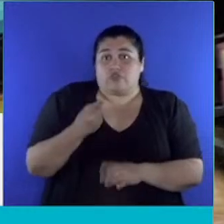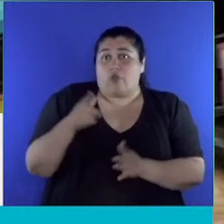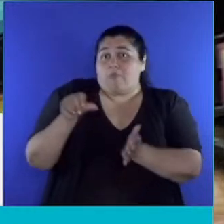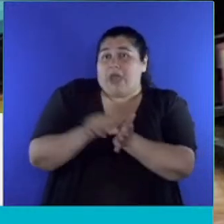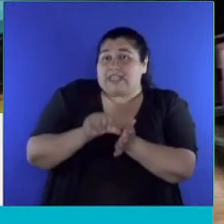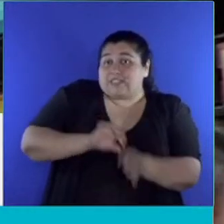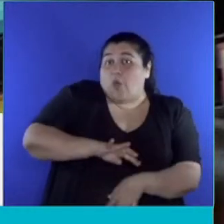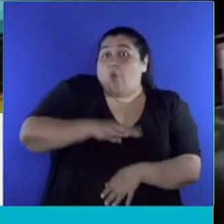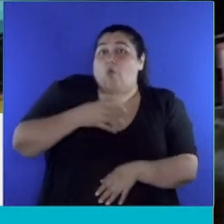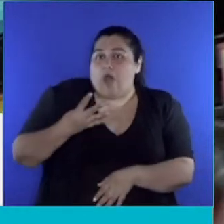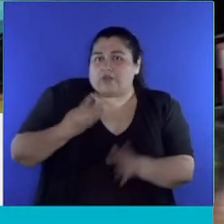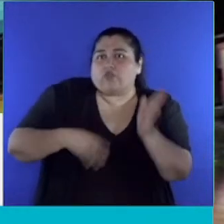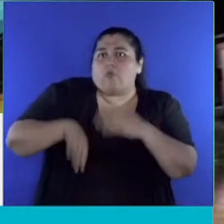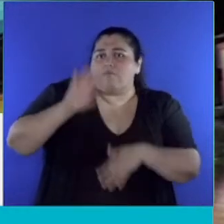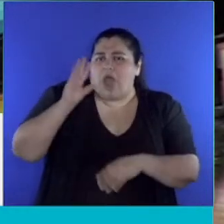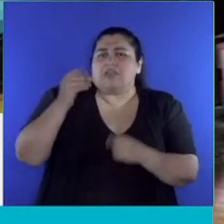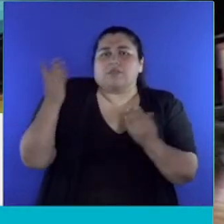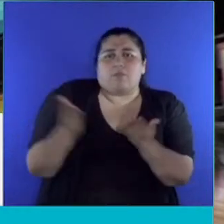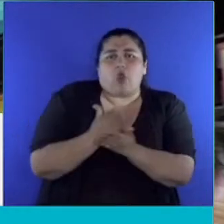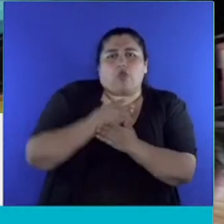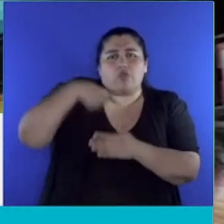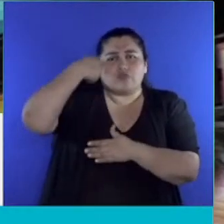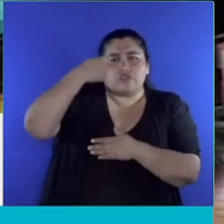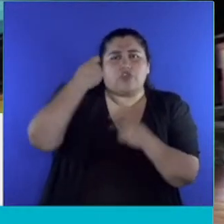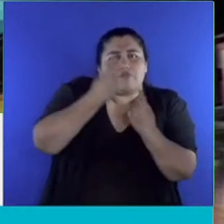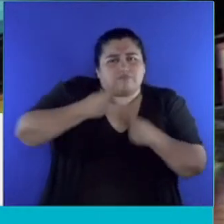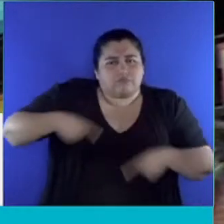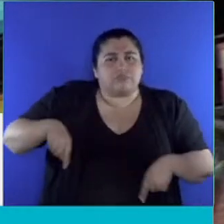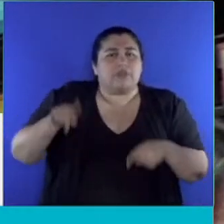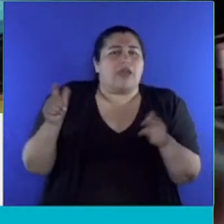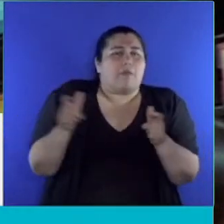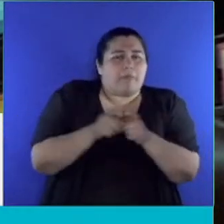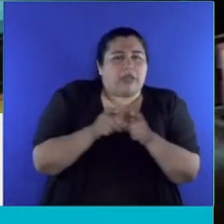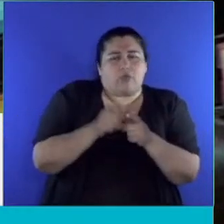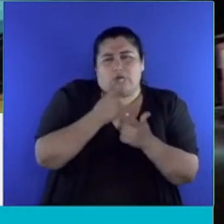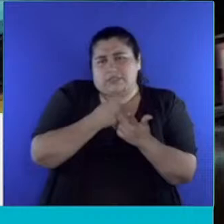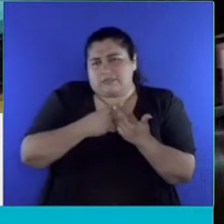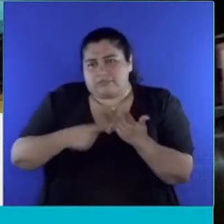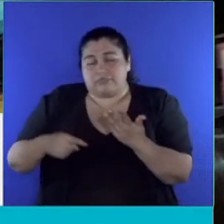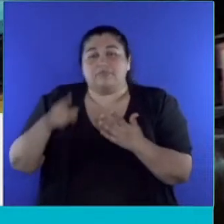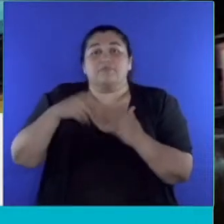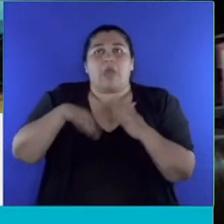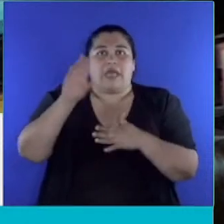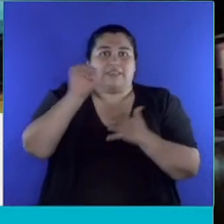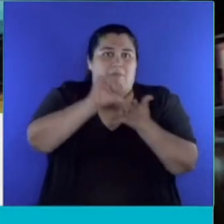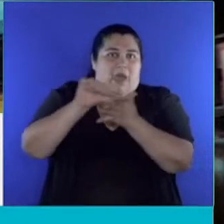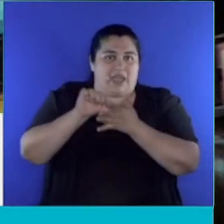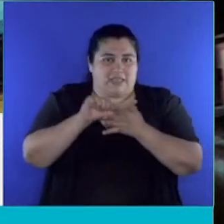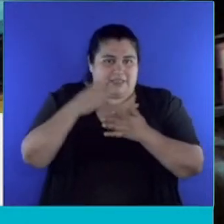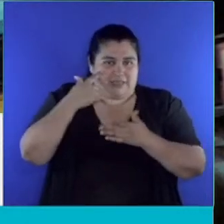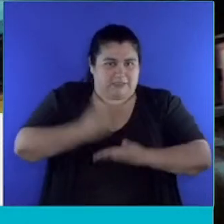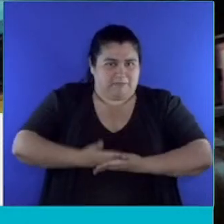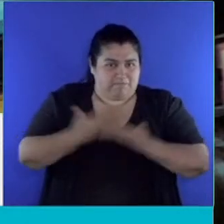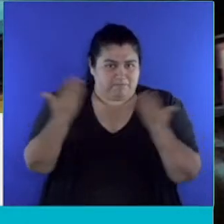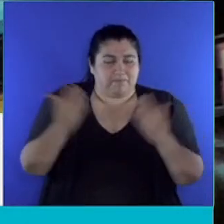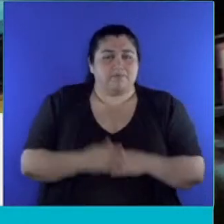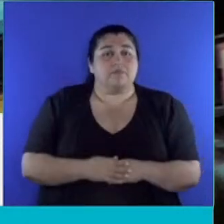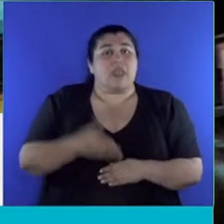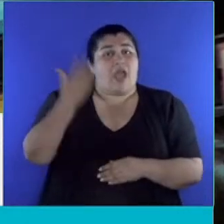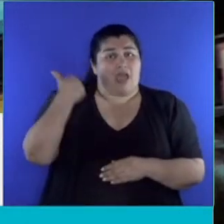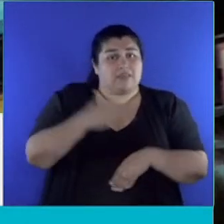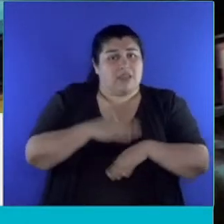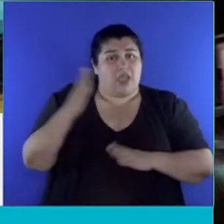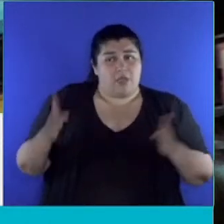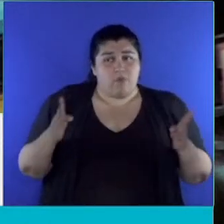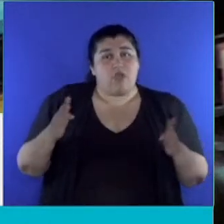país exportador de producción audiovisual. Y eso es muy importante porque en ese momento en la